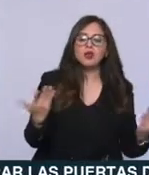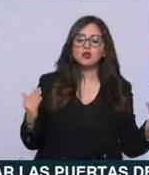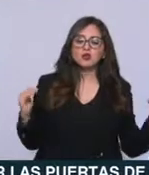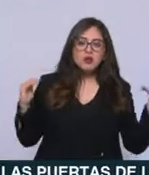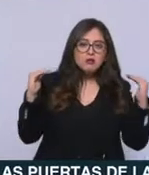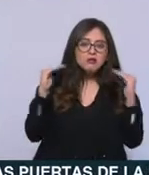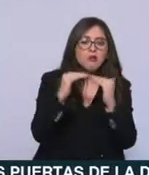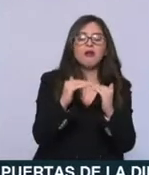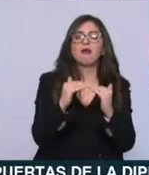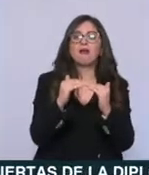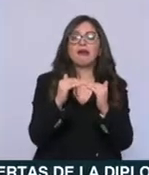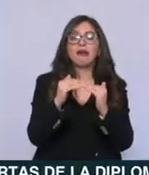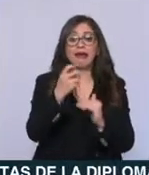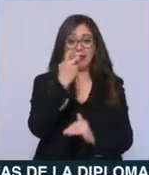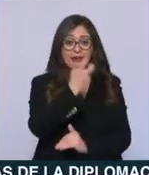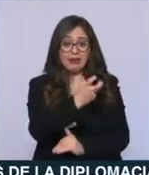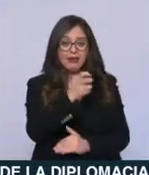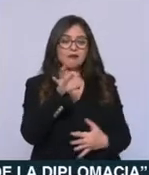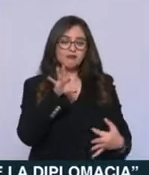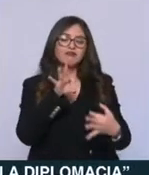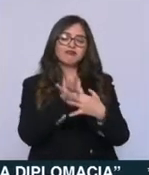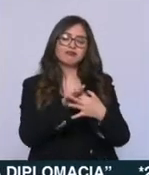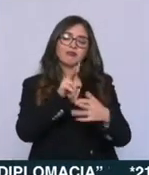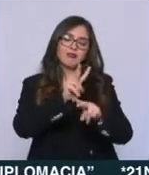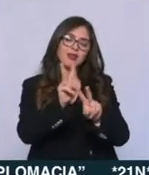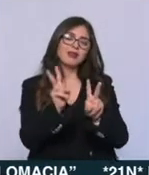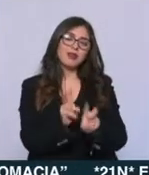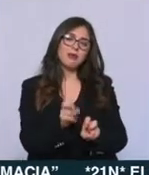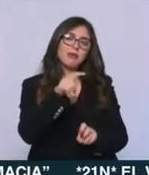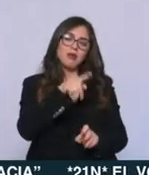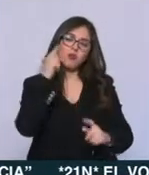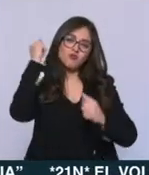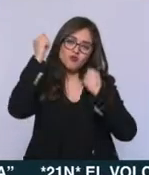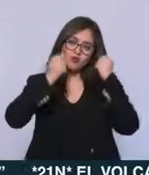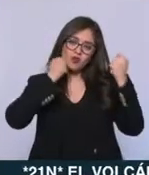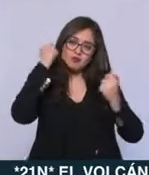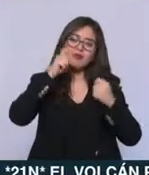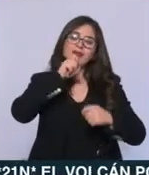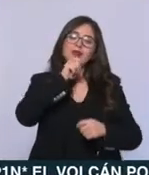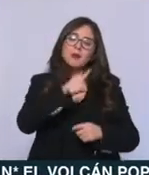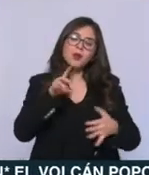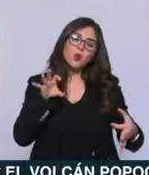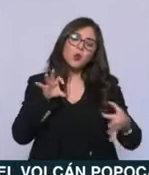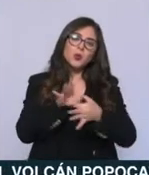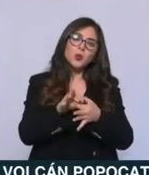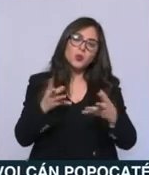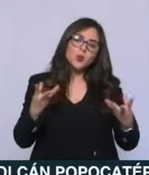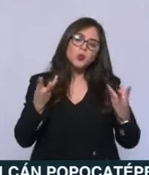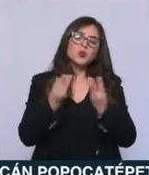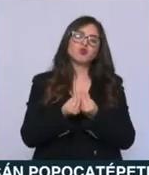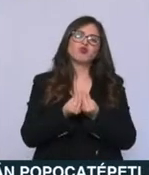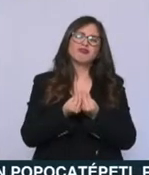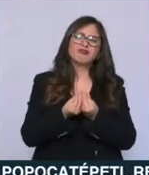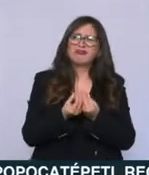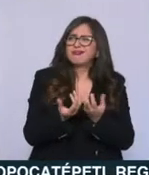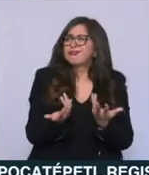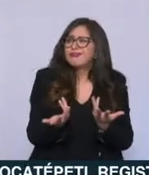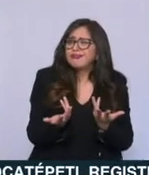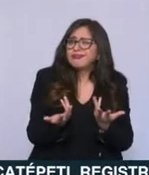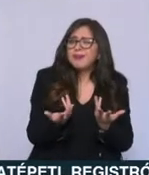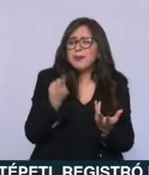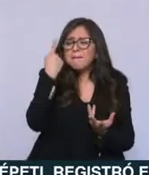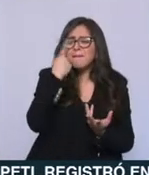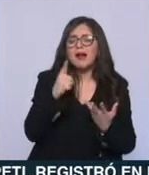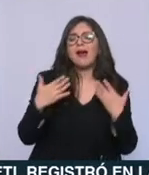la igualdad, con, en este caso, el tema del turismo, y la combinación tiene que ser una combinación